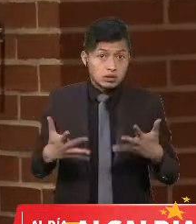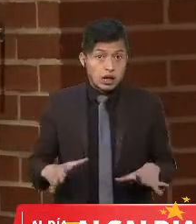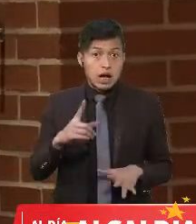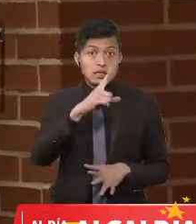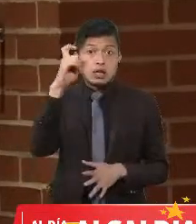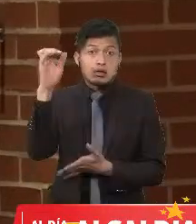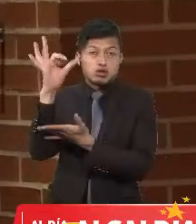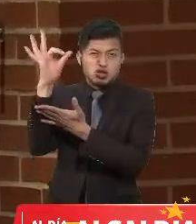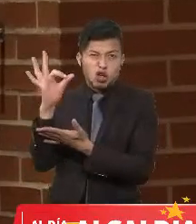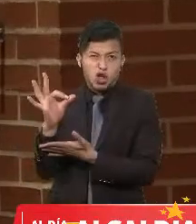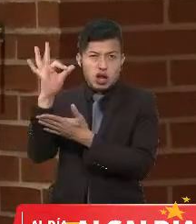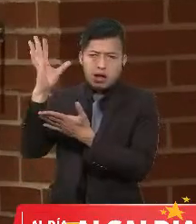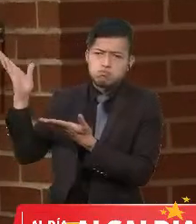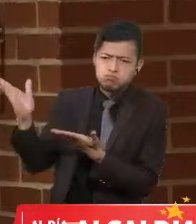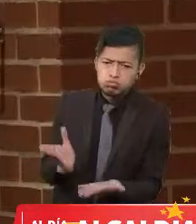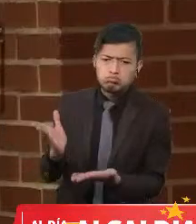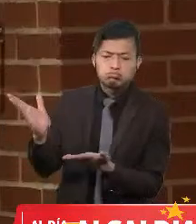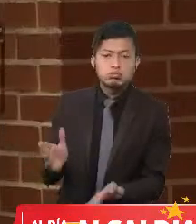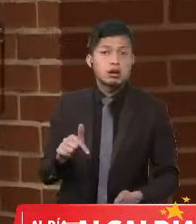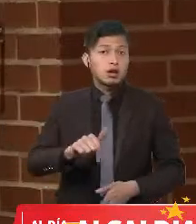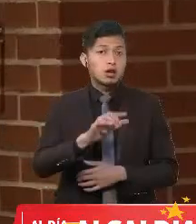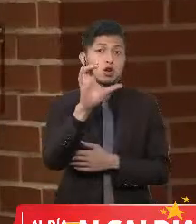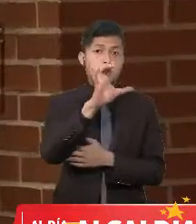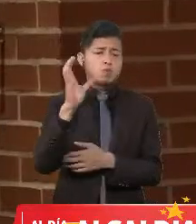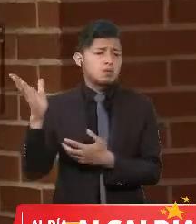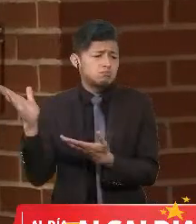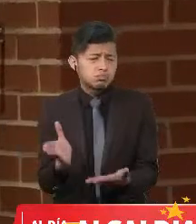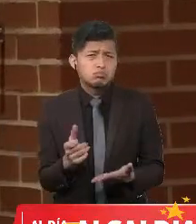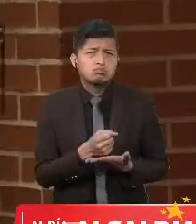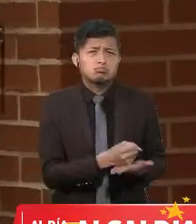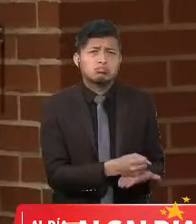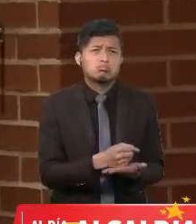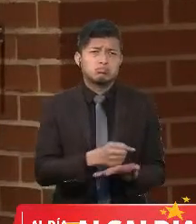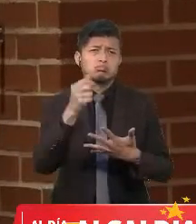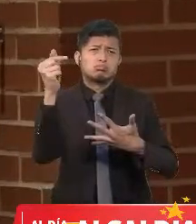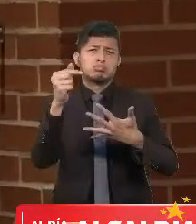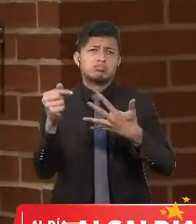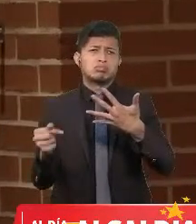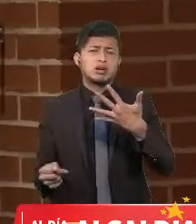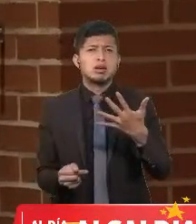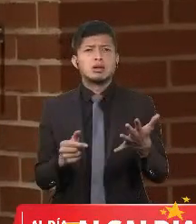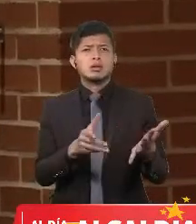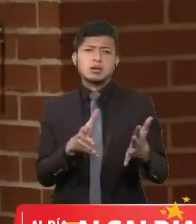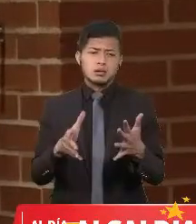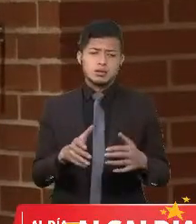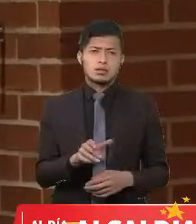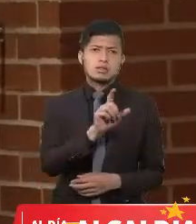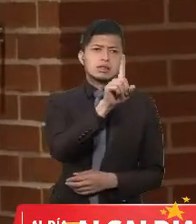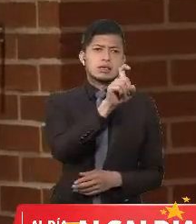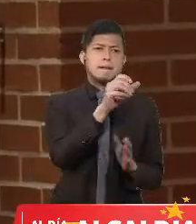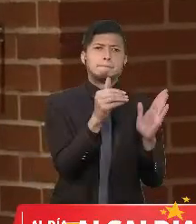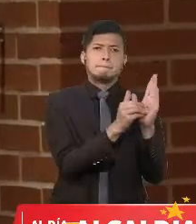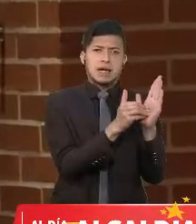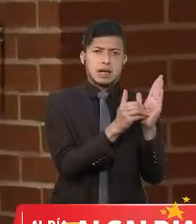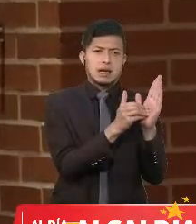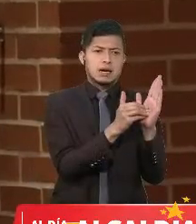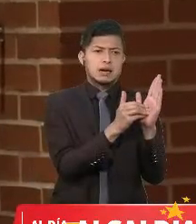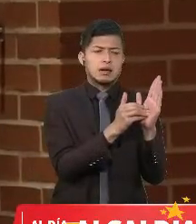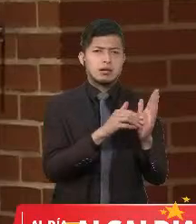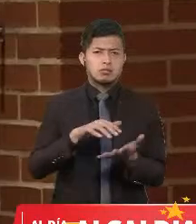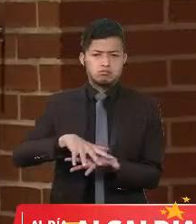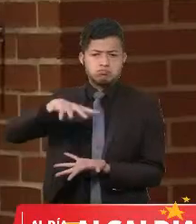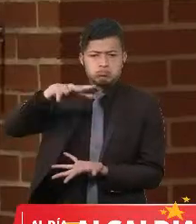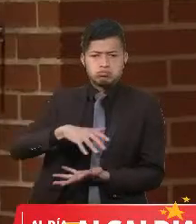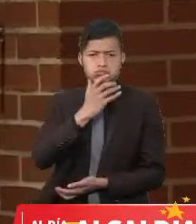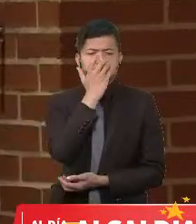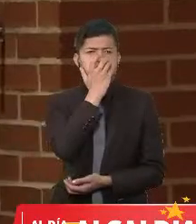ayuda, de todo tipo de ayuda. Estamos hablando de un número superior a los 6.000 ventiladores